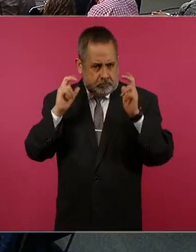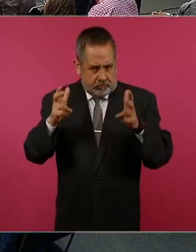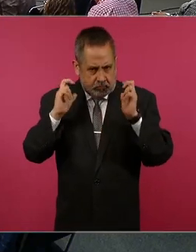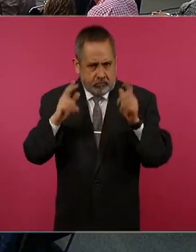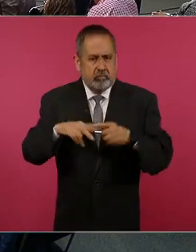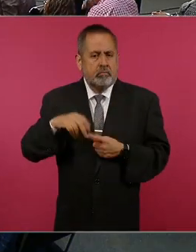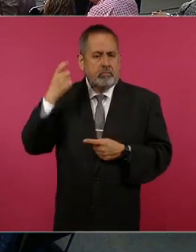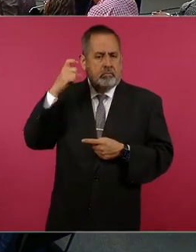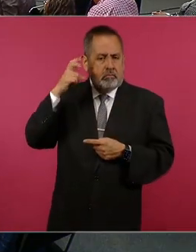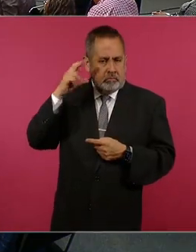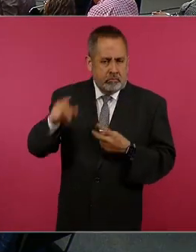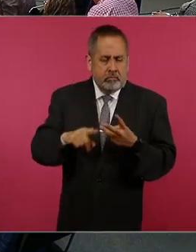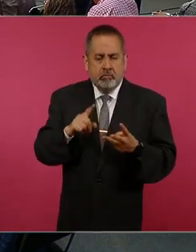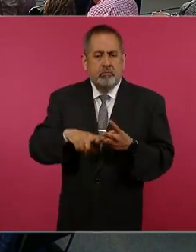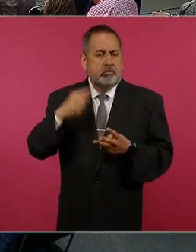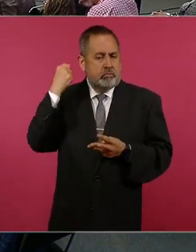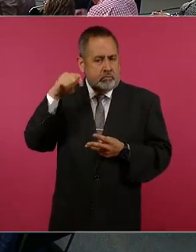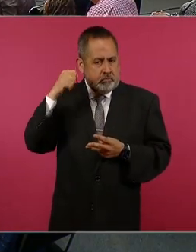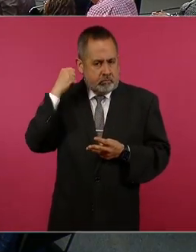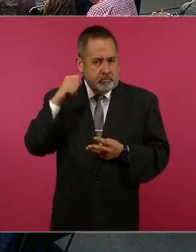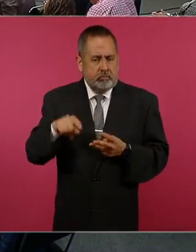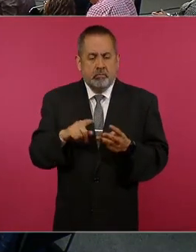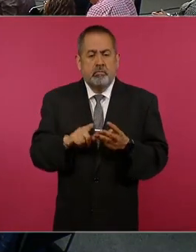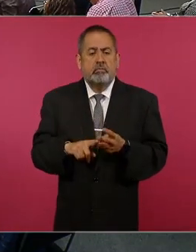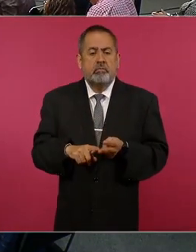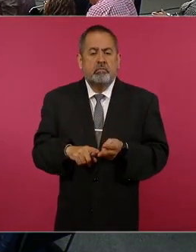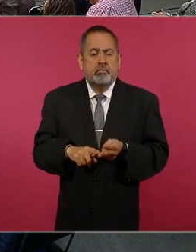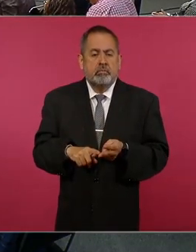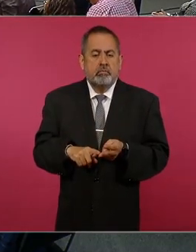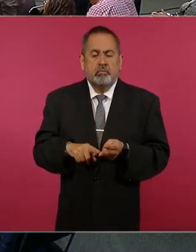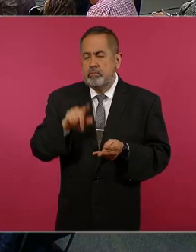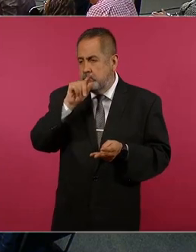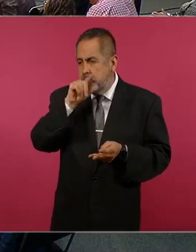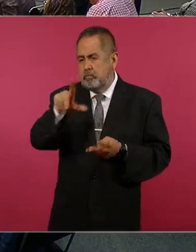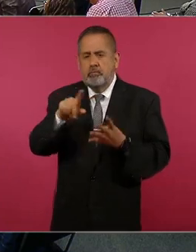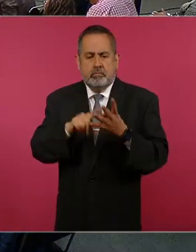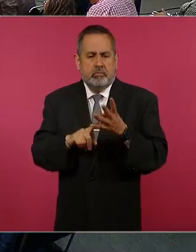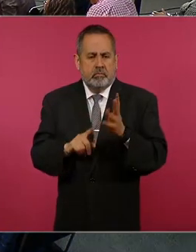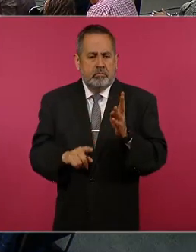Quintana Roo, Abasco, Jalisco.